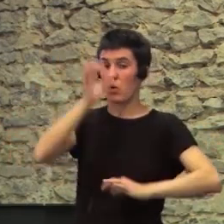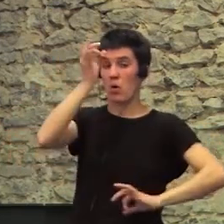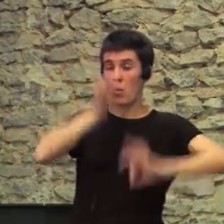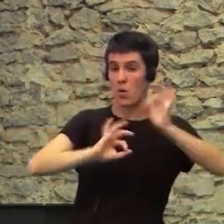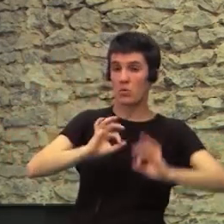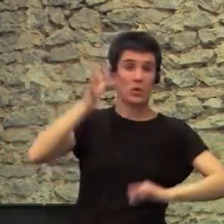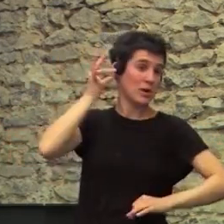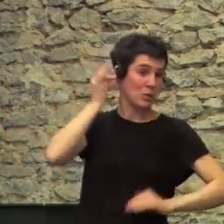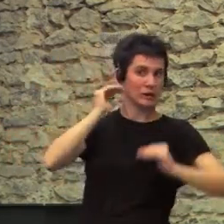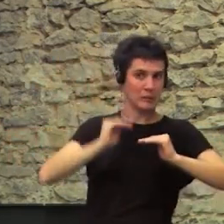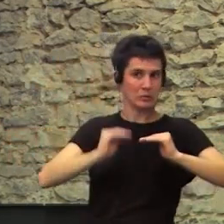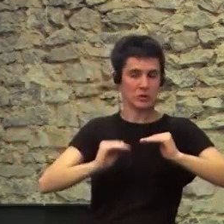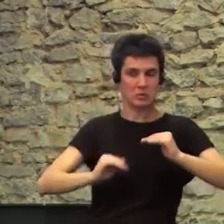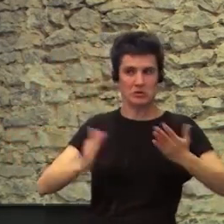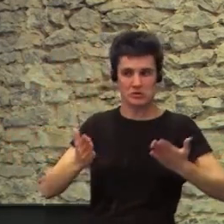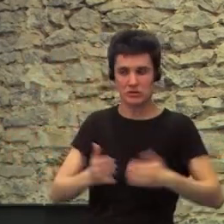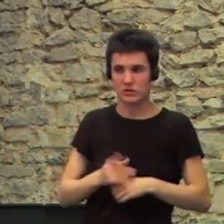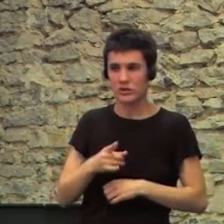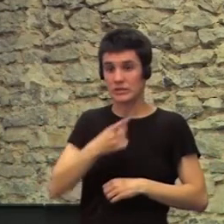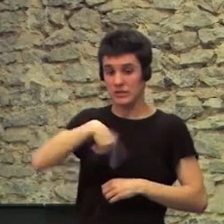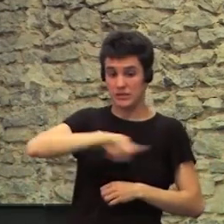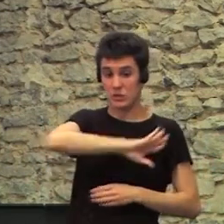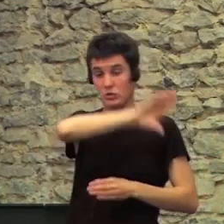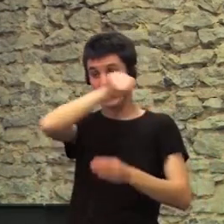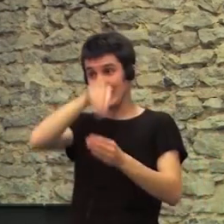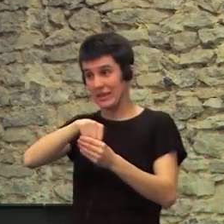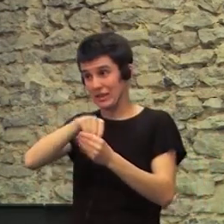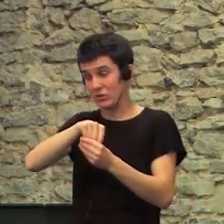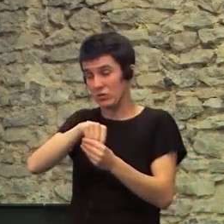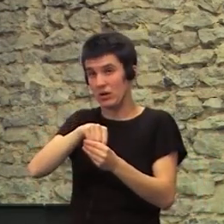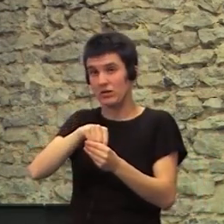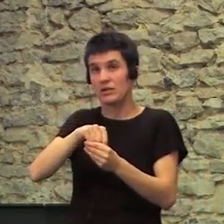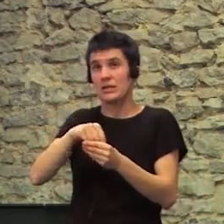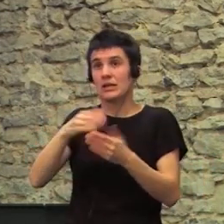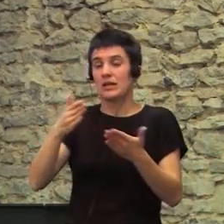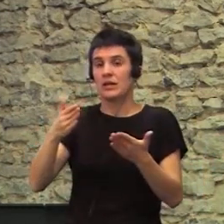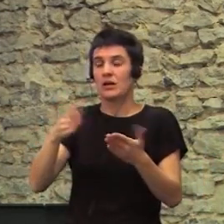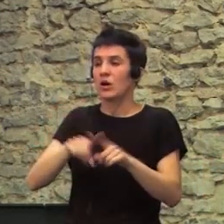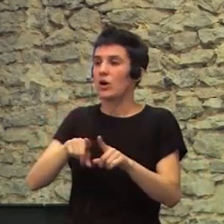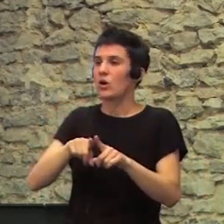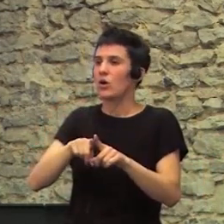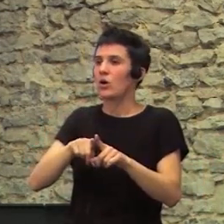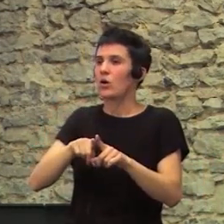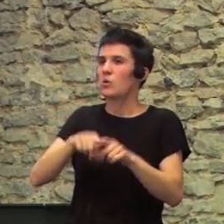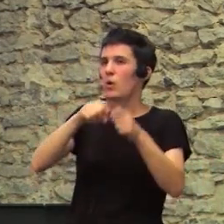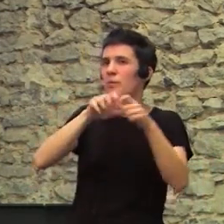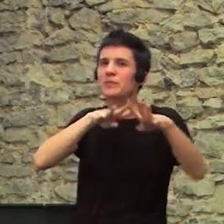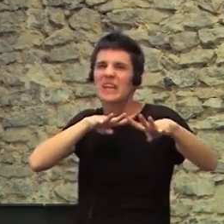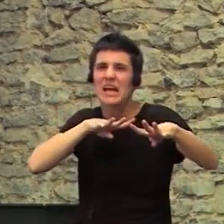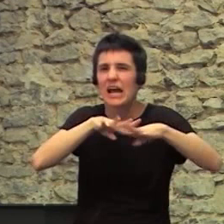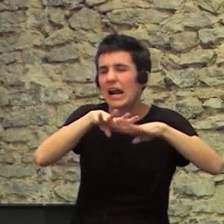Y bueno, todo esto lo incluía. Fijaos cómo sería como una especie tupida de red